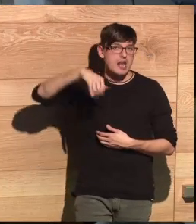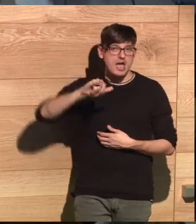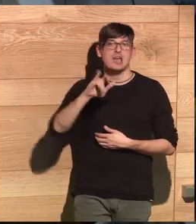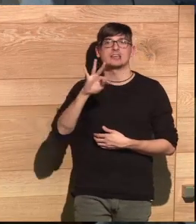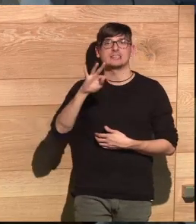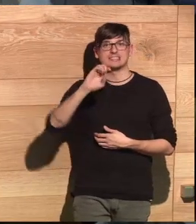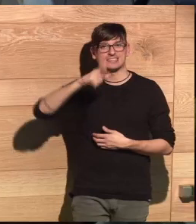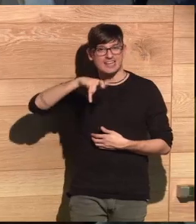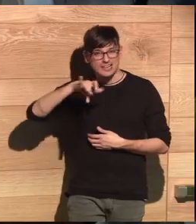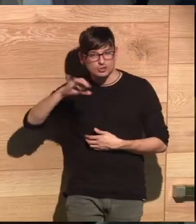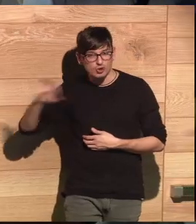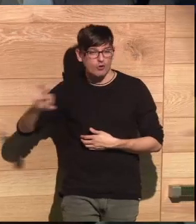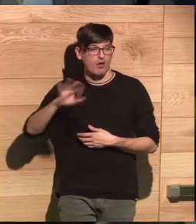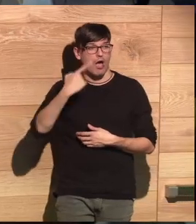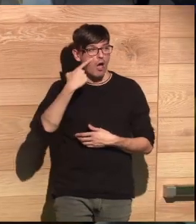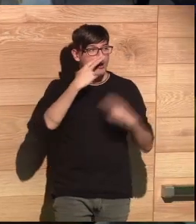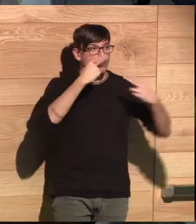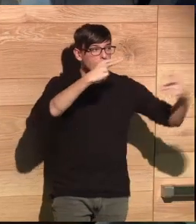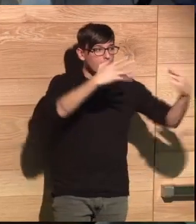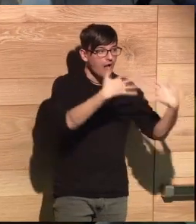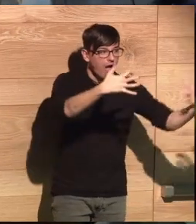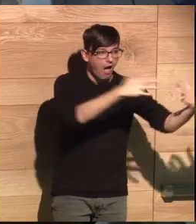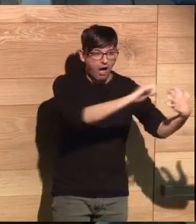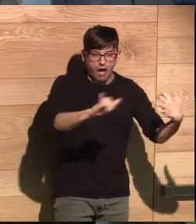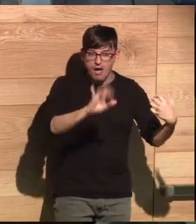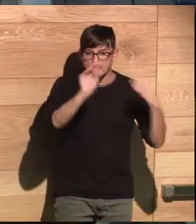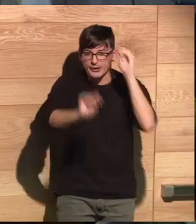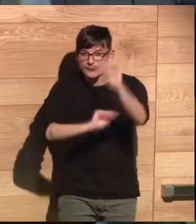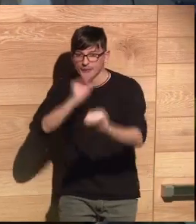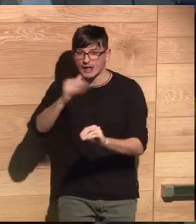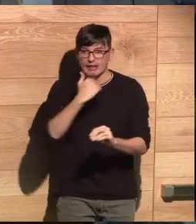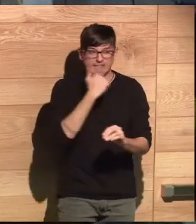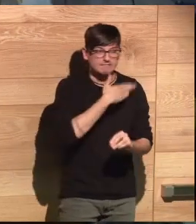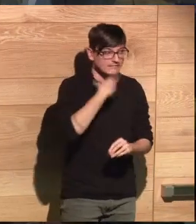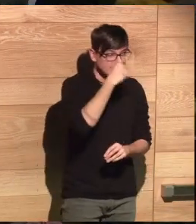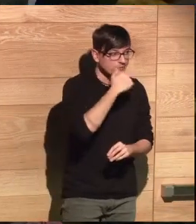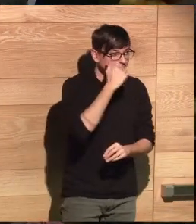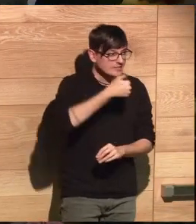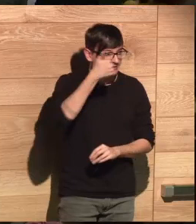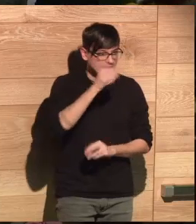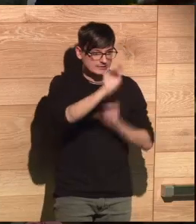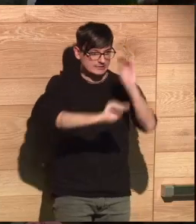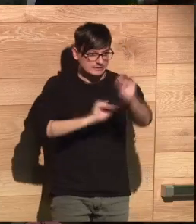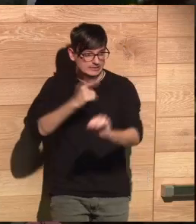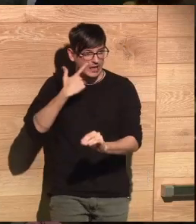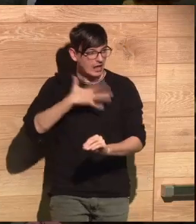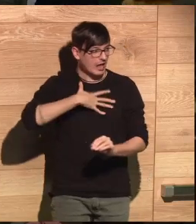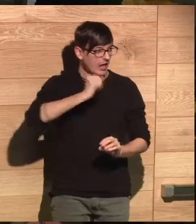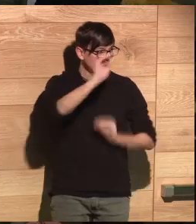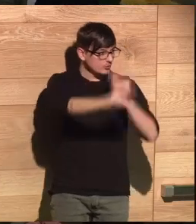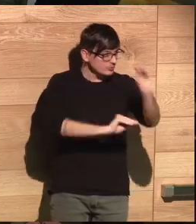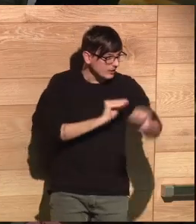alguna pregunta ahora entre el público que quiera saber algo más sobre No me cuentes cuentos. A ver quién se atreve a